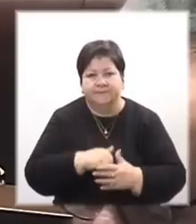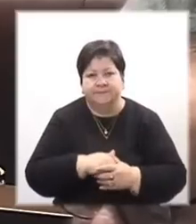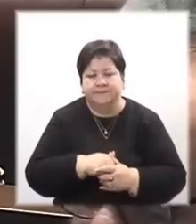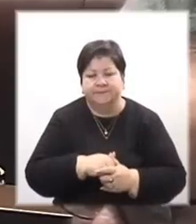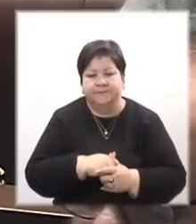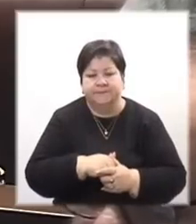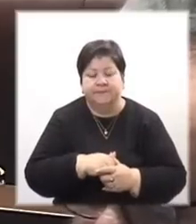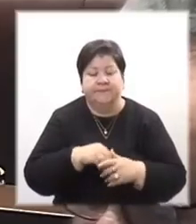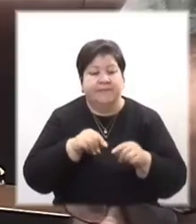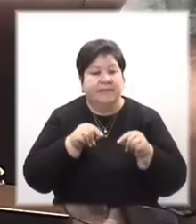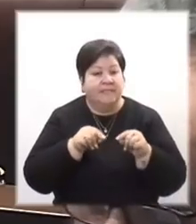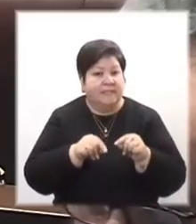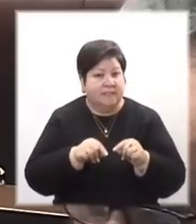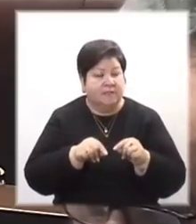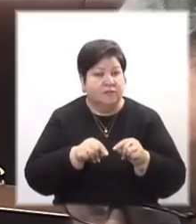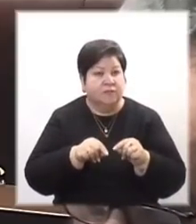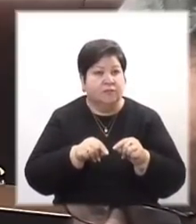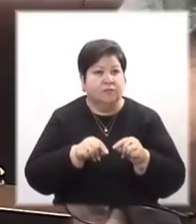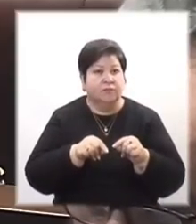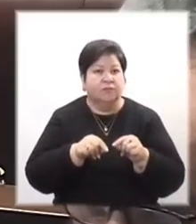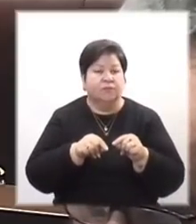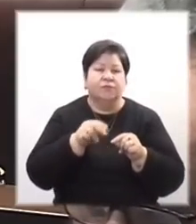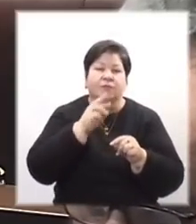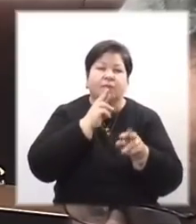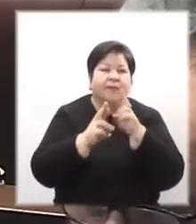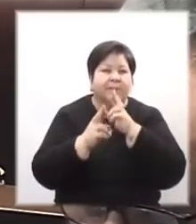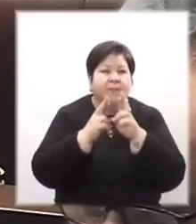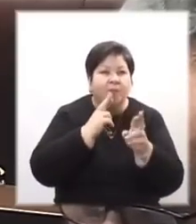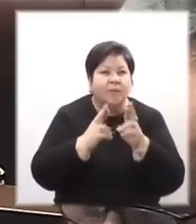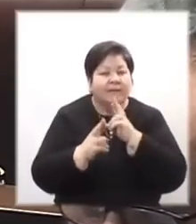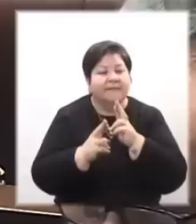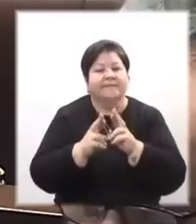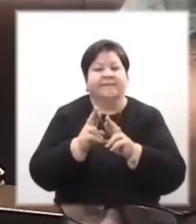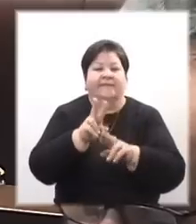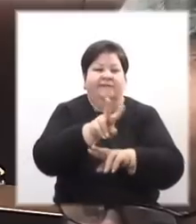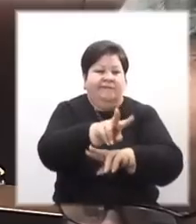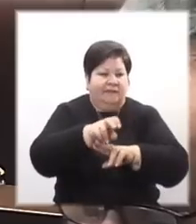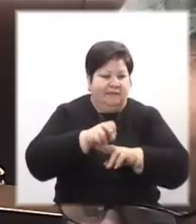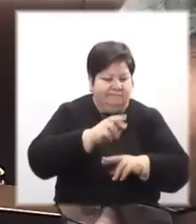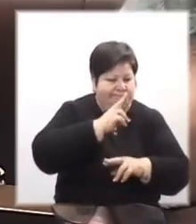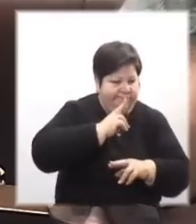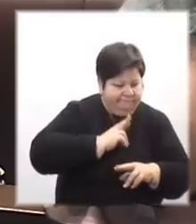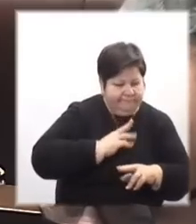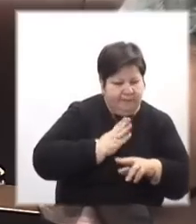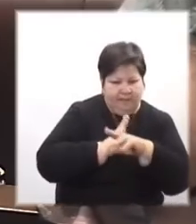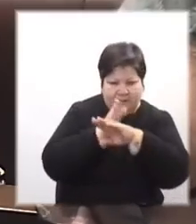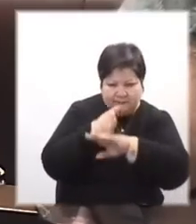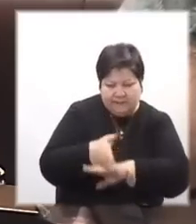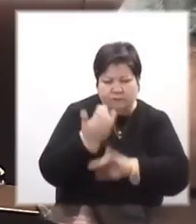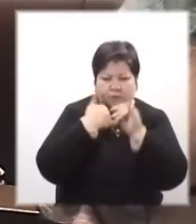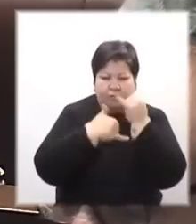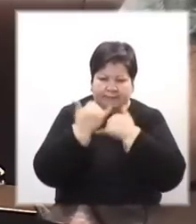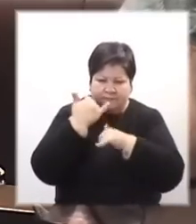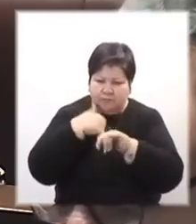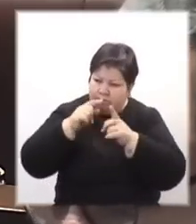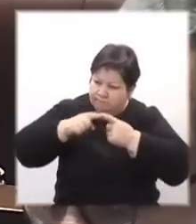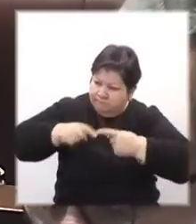Esto lo tuvimos a partir de respuestas por parte de Fiscalía a pedidos de acceso a la información pública.